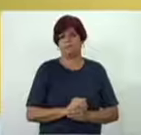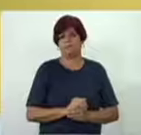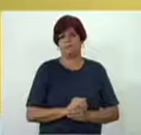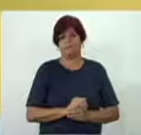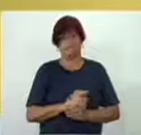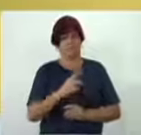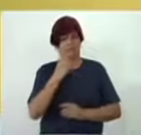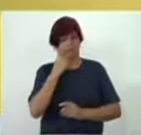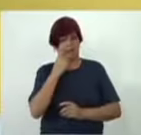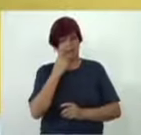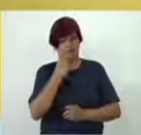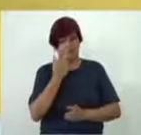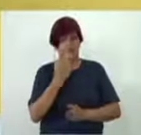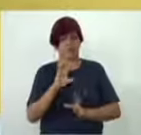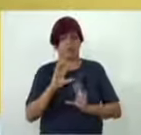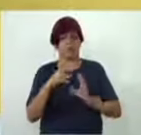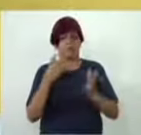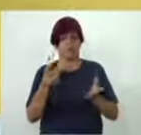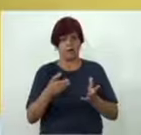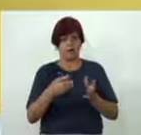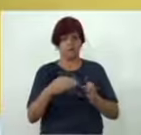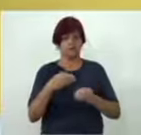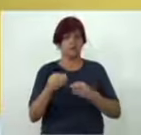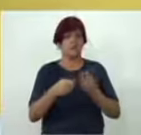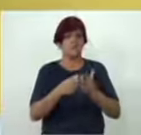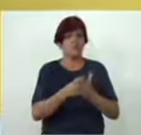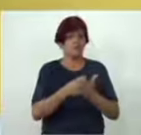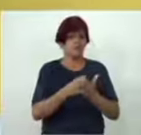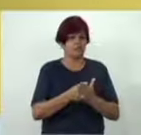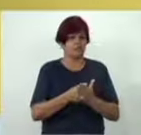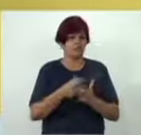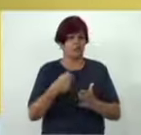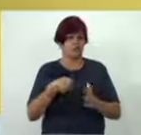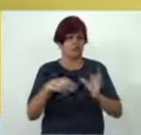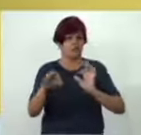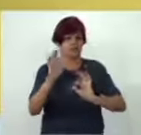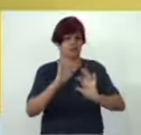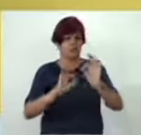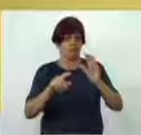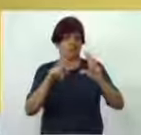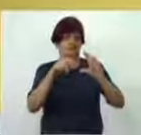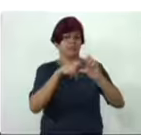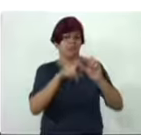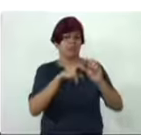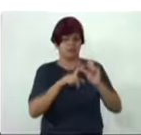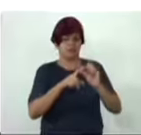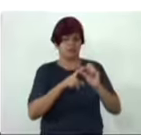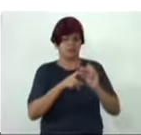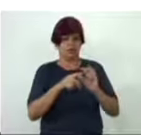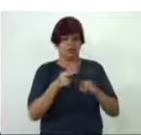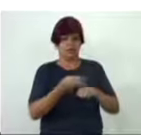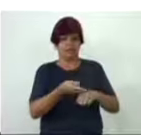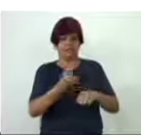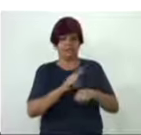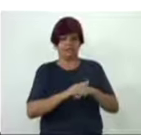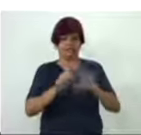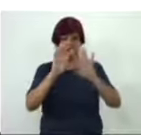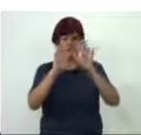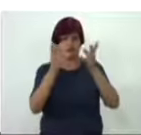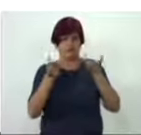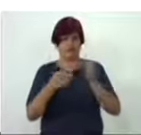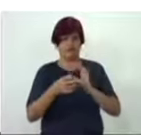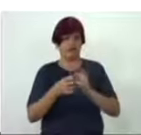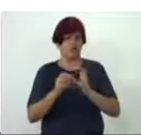Vamos a ver entonces cuáles fueron los medios de enseñanza que yo seleccioné para este contenido. Bueno, representaciones de figuras